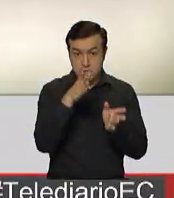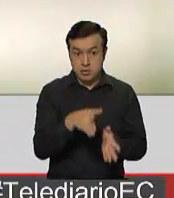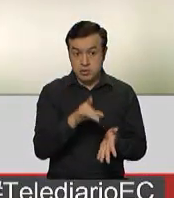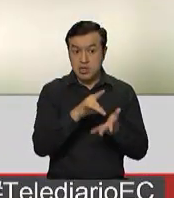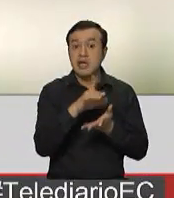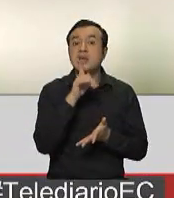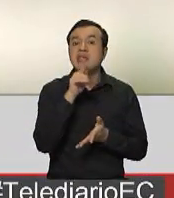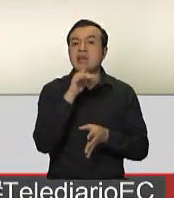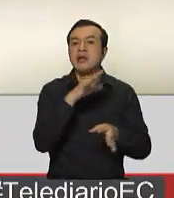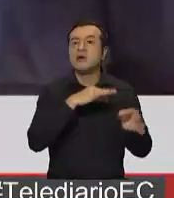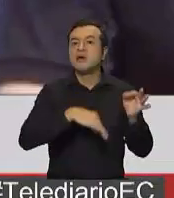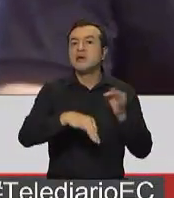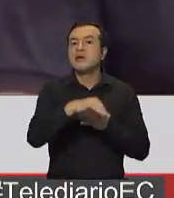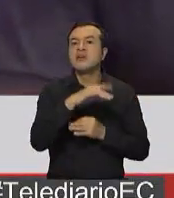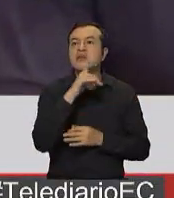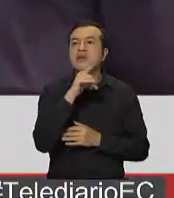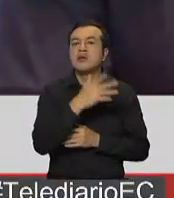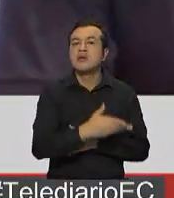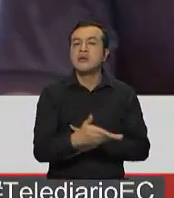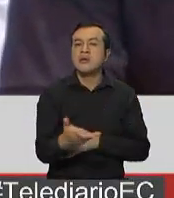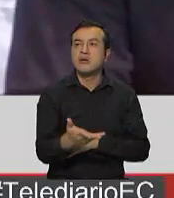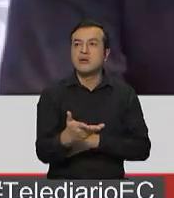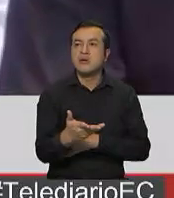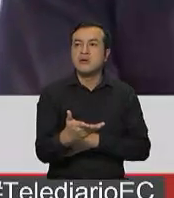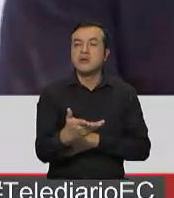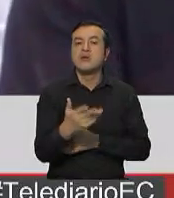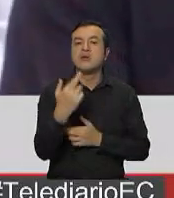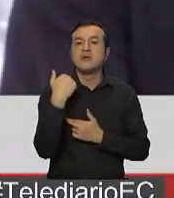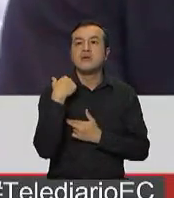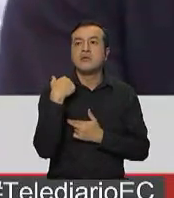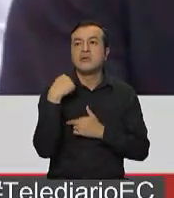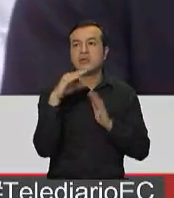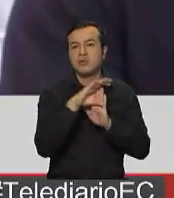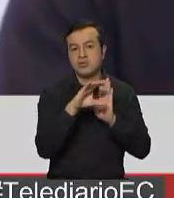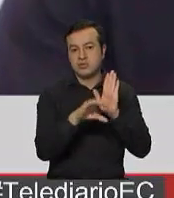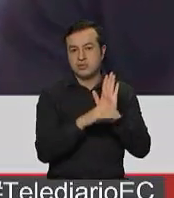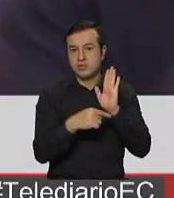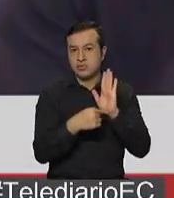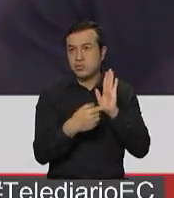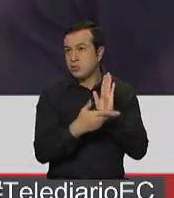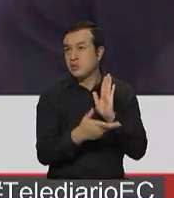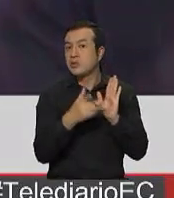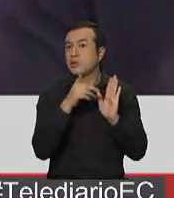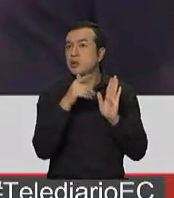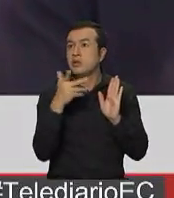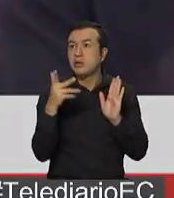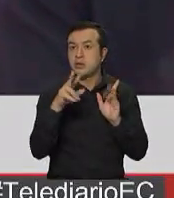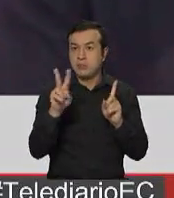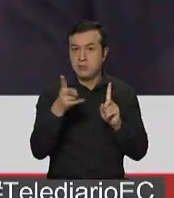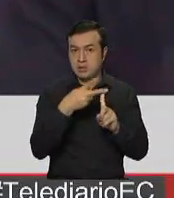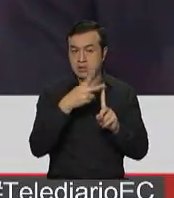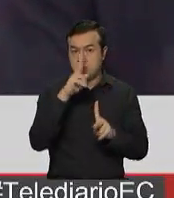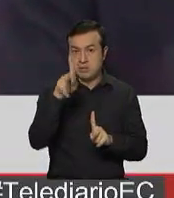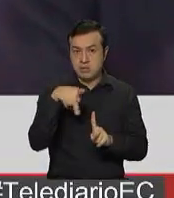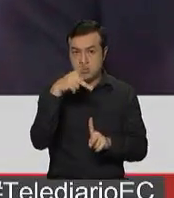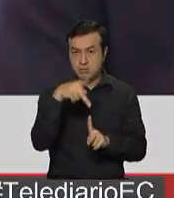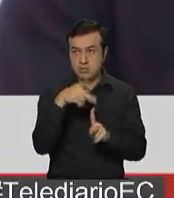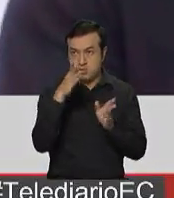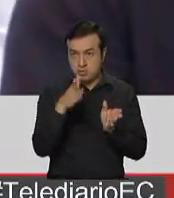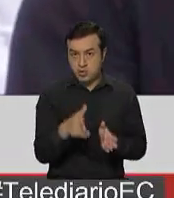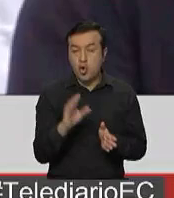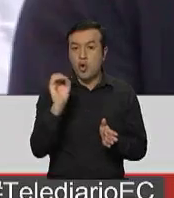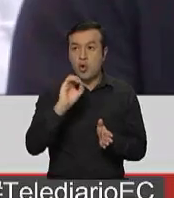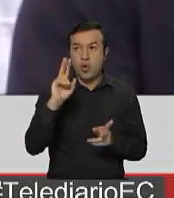quién debería reemplazar a Morales en el cargo. Al que le corresponde por constitución, es decir, al viceprefecto o